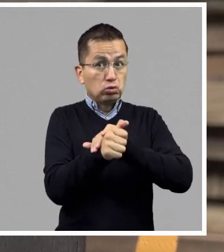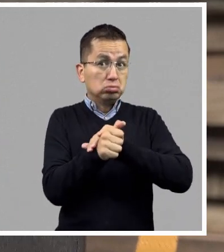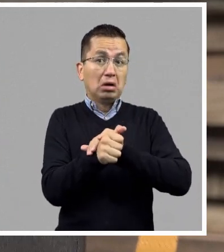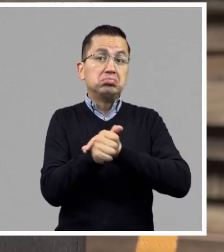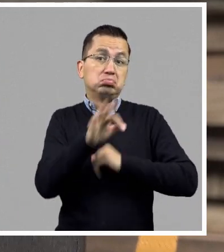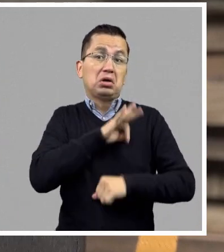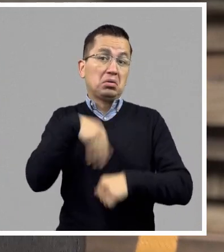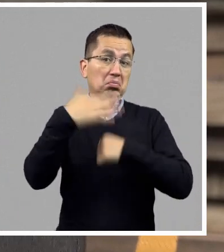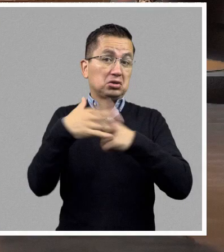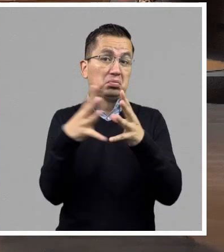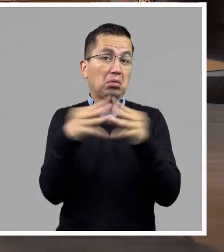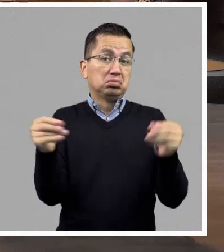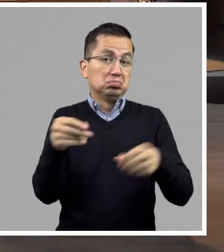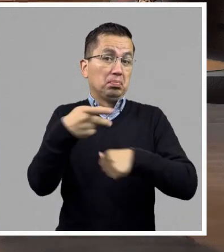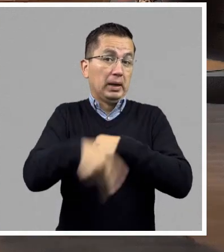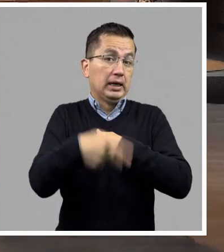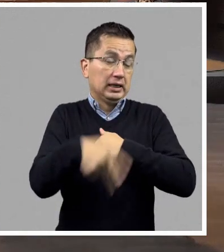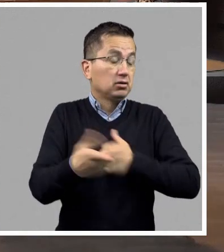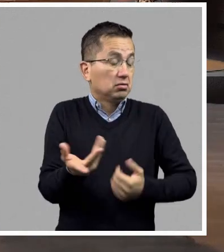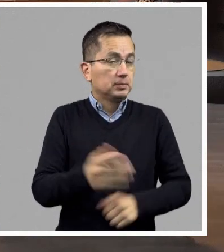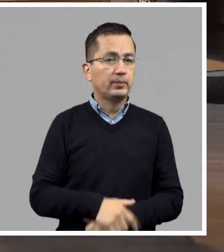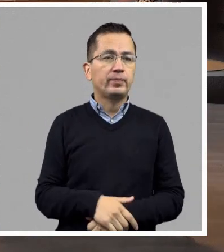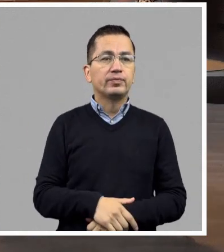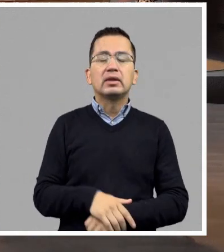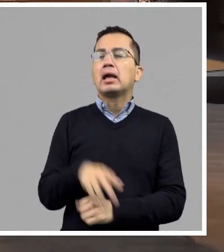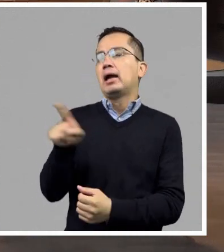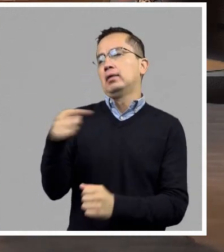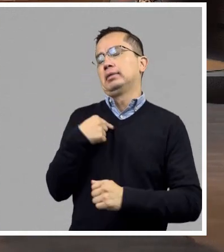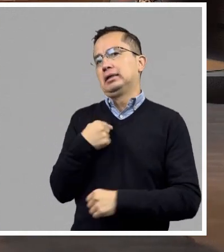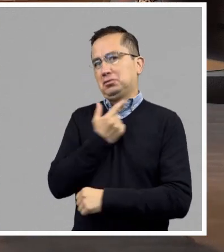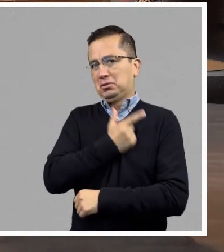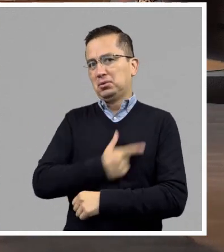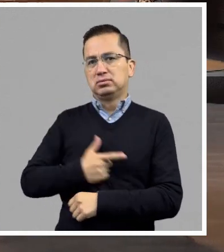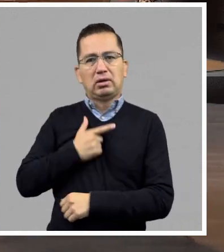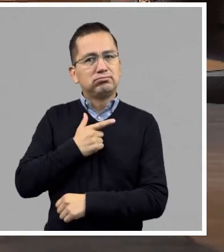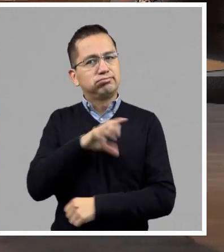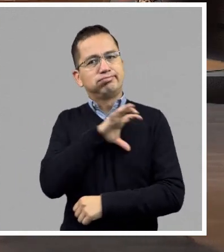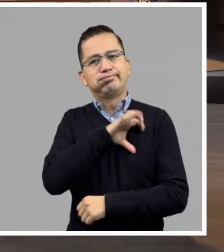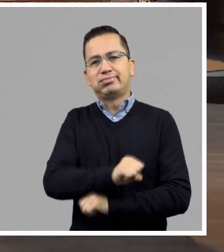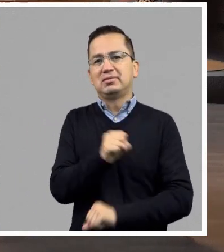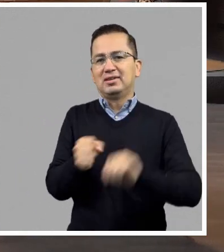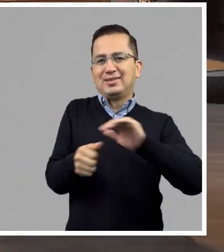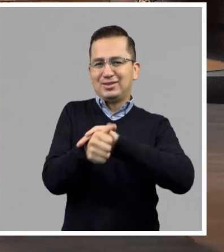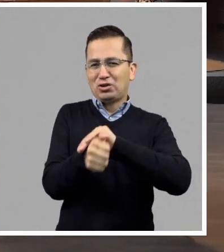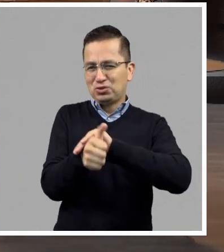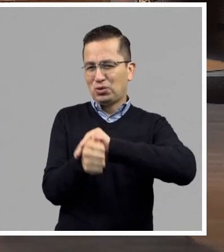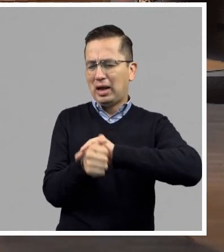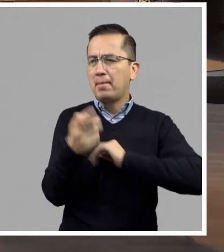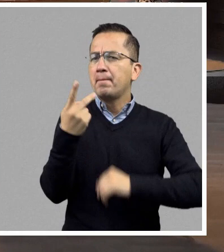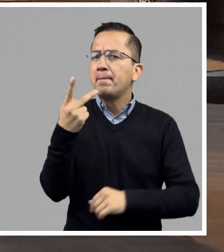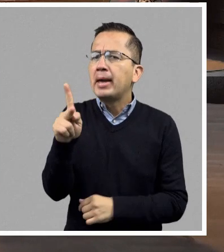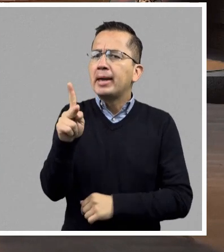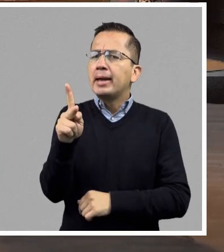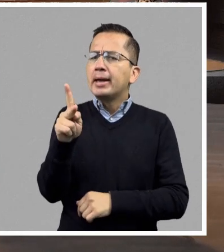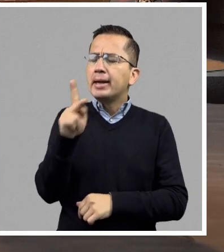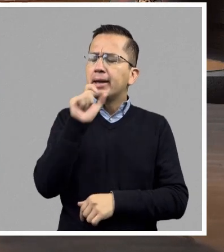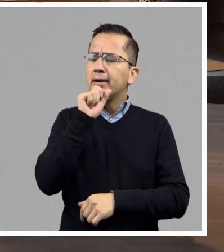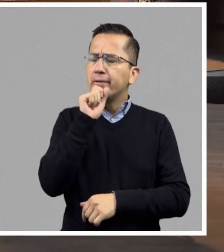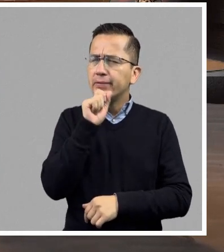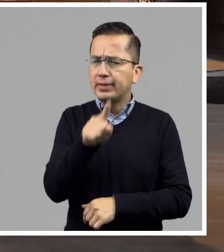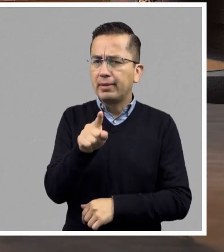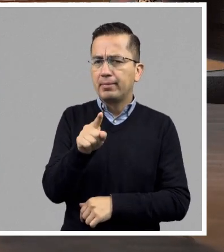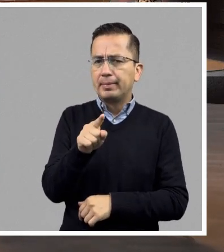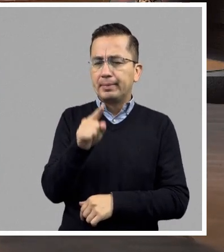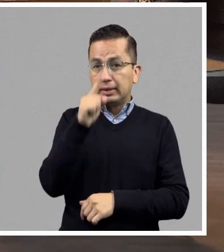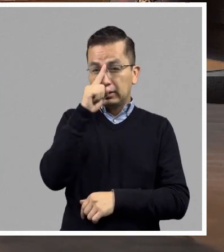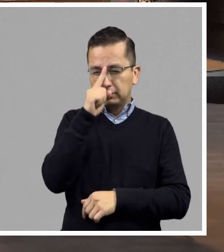está bueno que estuvieran ahí presentes y me gusta También aparte que me gusta mucho las tortugas advierto en lo que estás diciendo que también